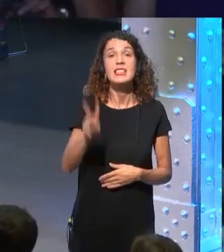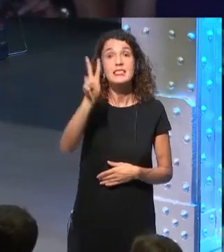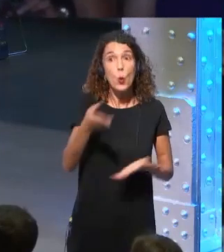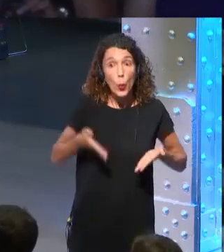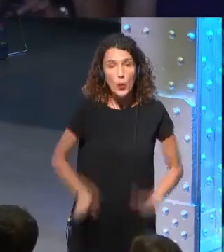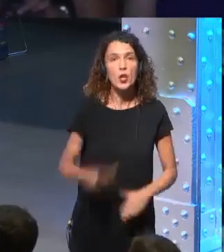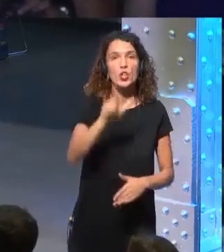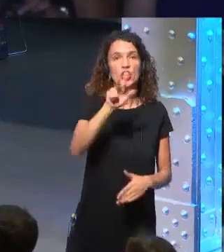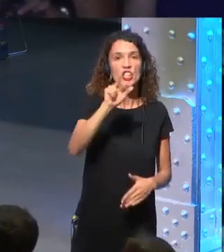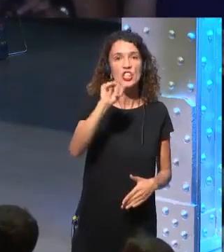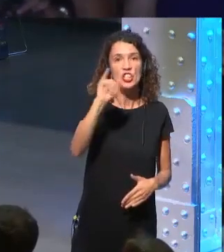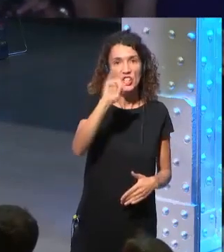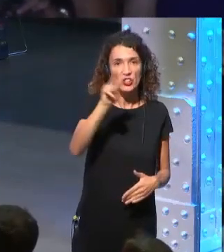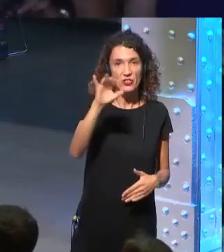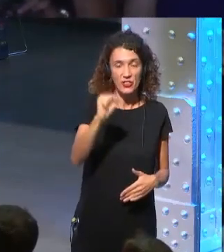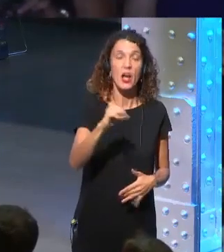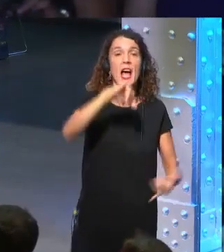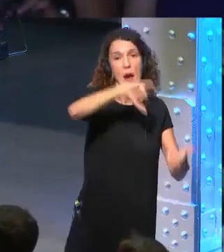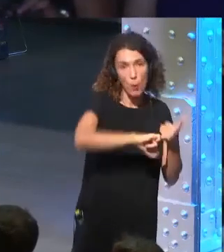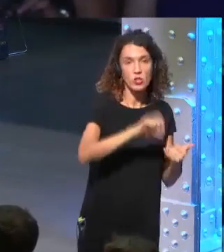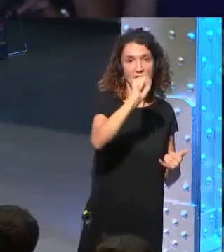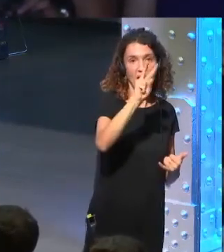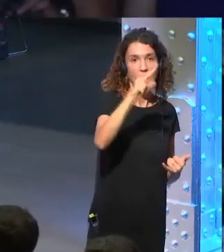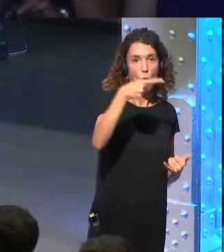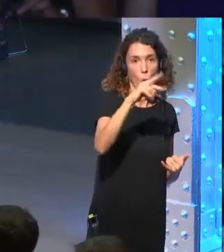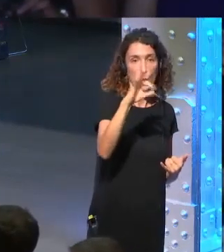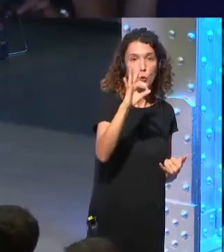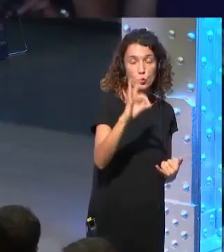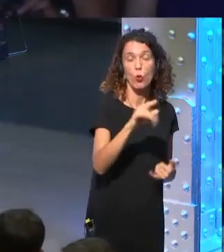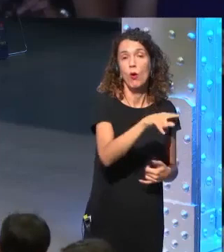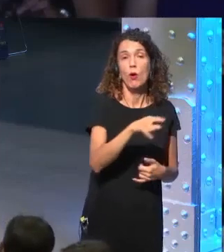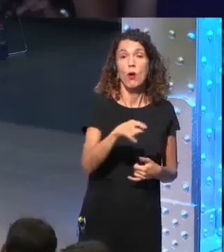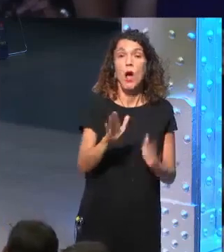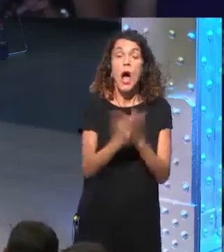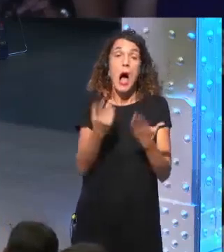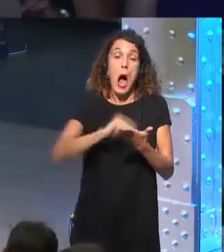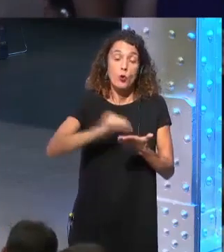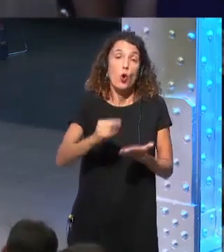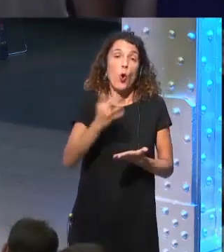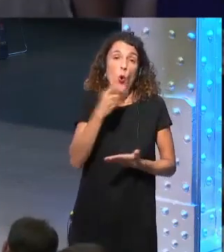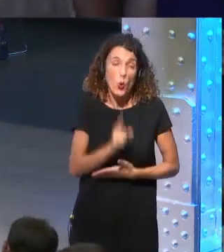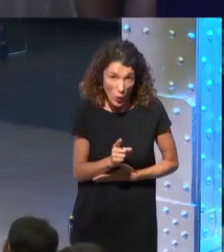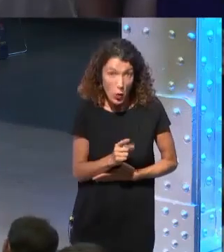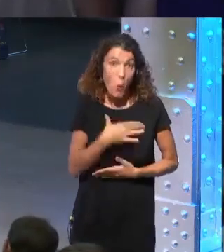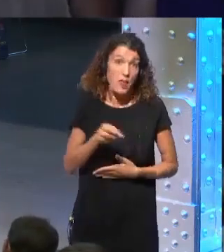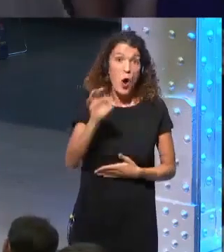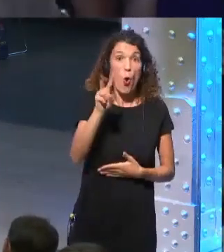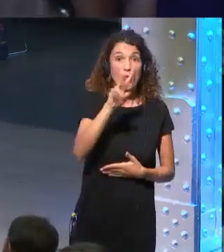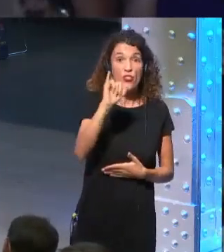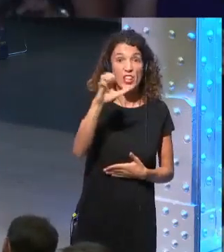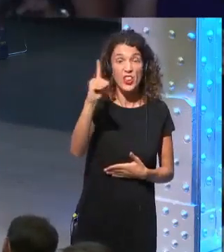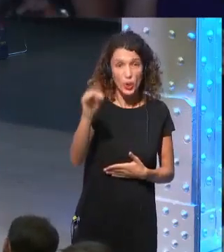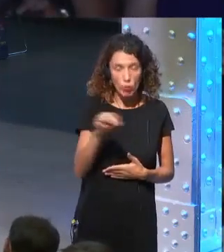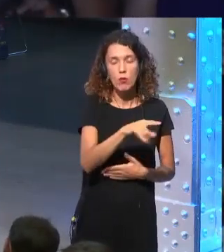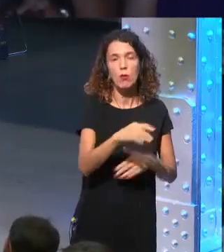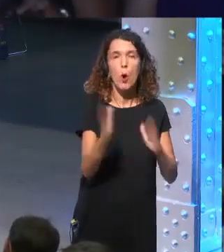hijo de Livia, esposa de Augusto. Un autor desconocido, algunos piensan que fue el propio Ovidio,